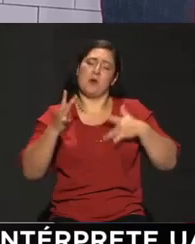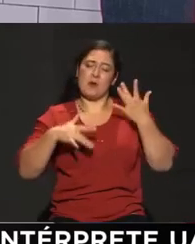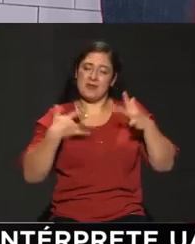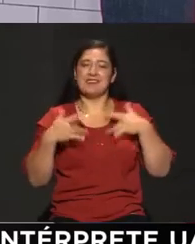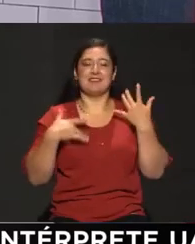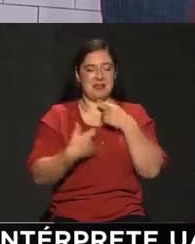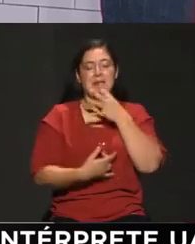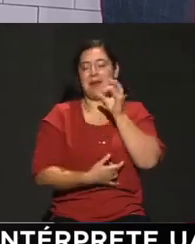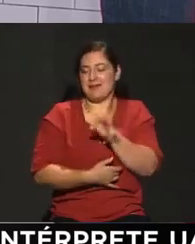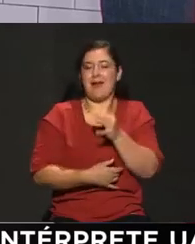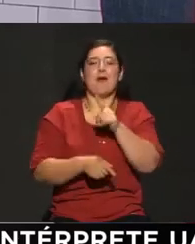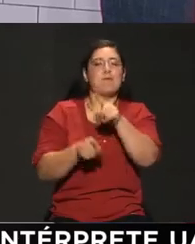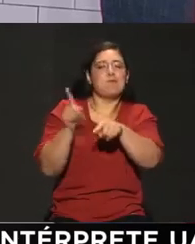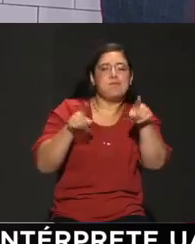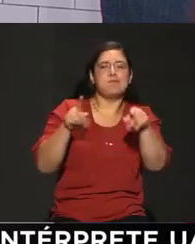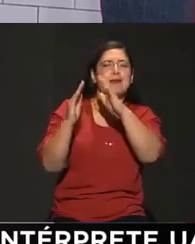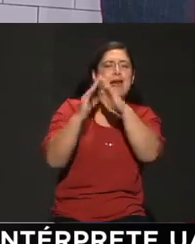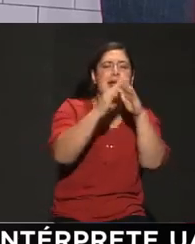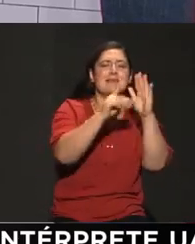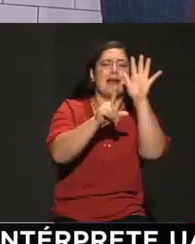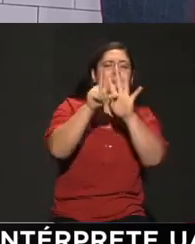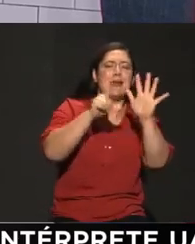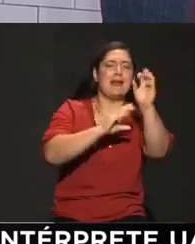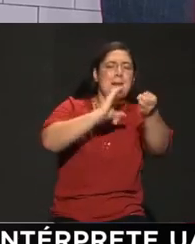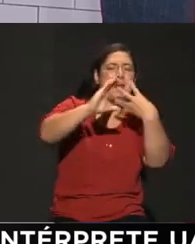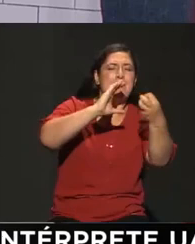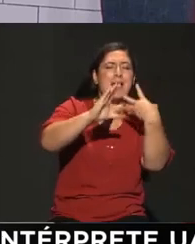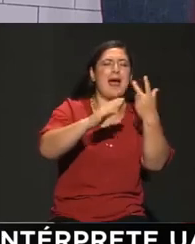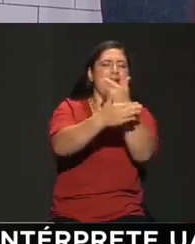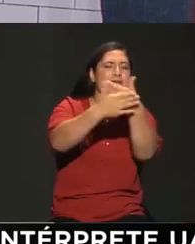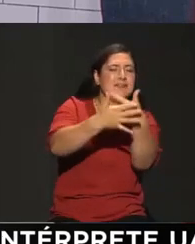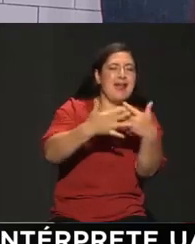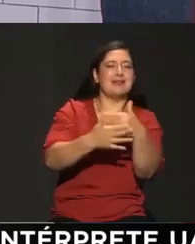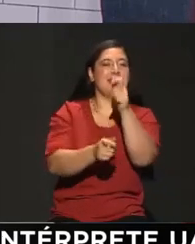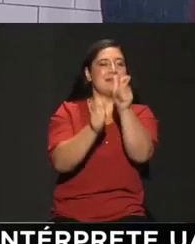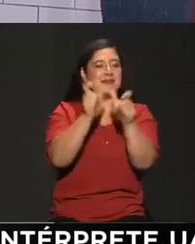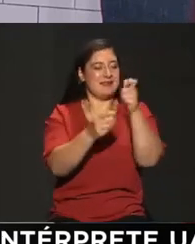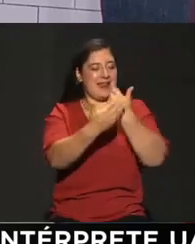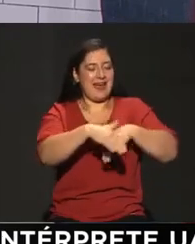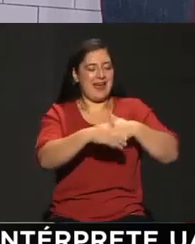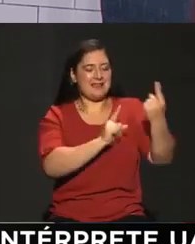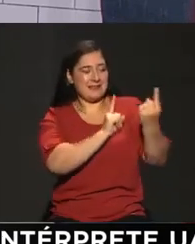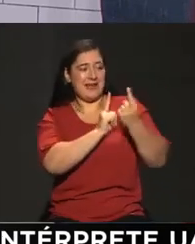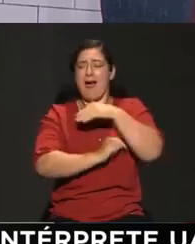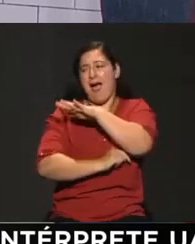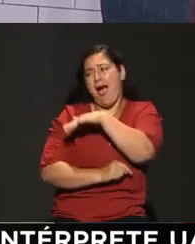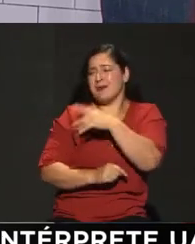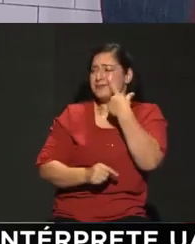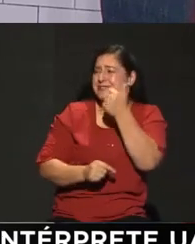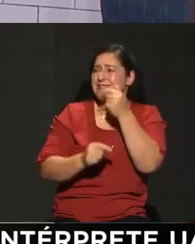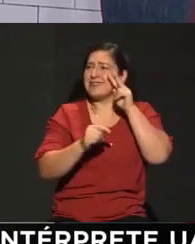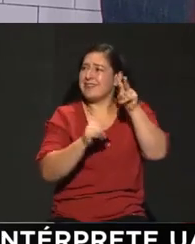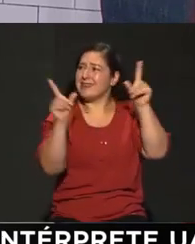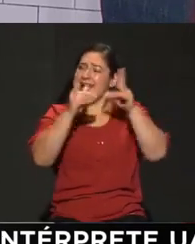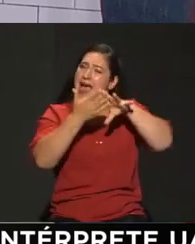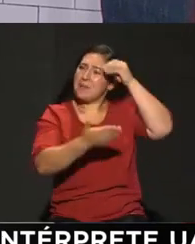la gente que nos ha acompañado, que ha enviado videos, los comentarios, la gente que se acerca en la calle y te dice, qué bueno, estoy aprendiendo,